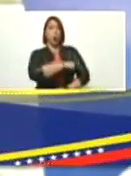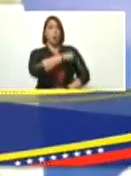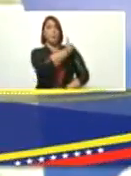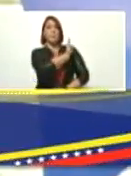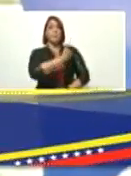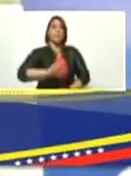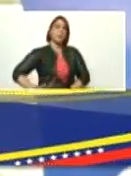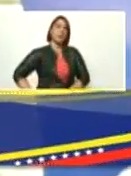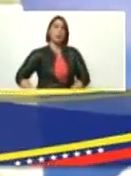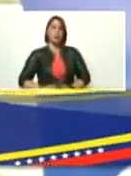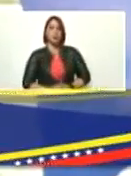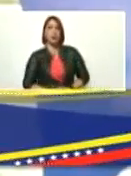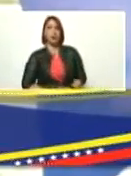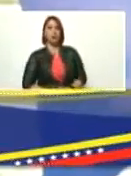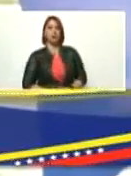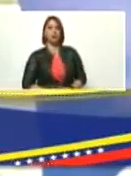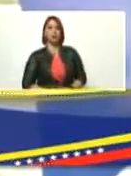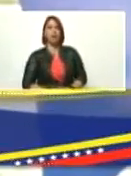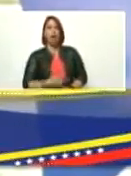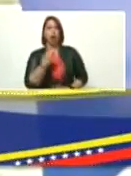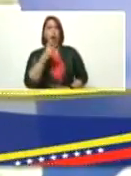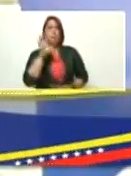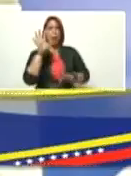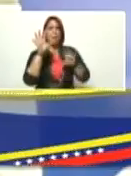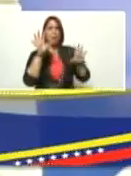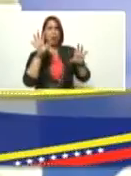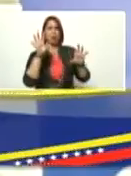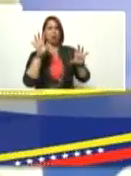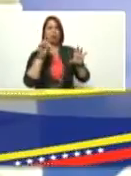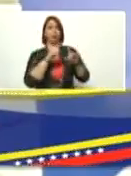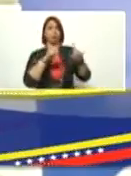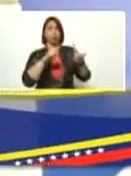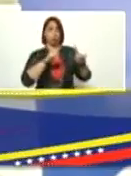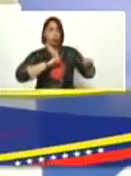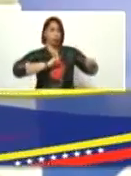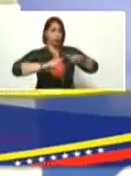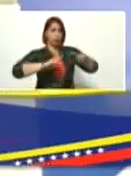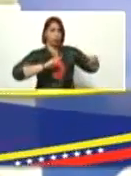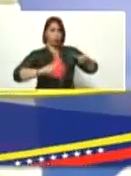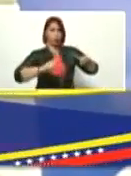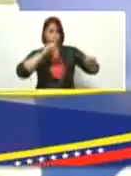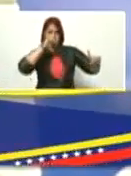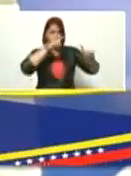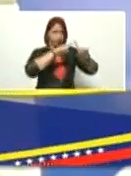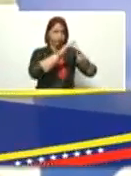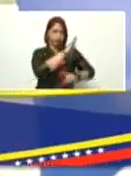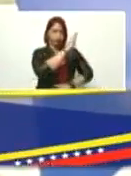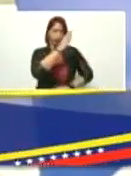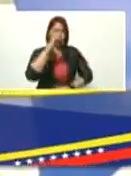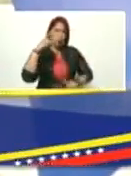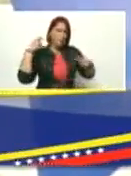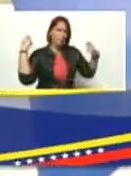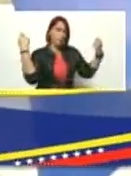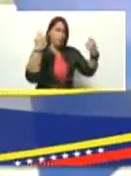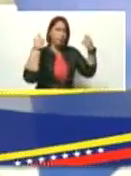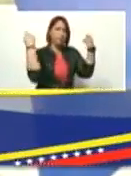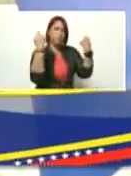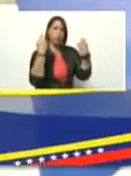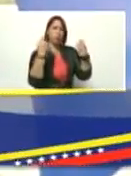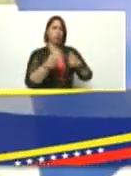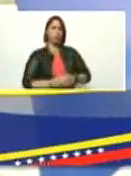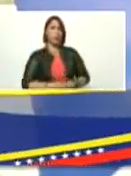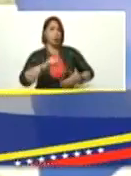presidencial binacional para gestionar en el marco del bicentenario de la campaña del